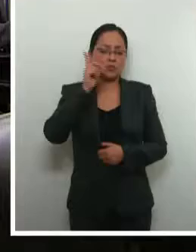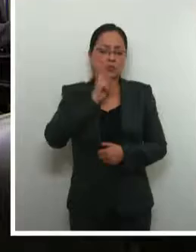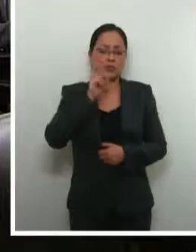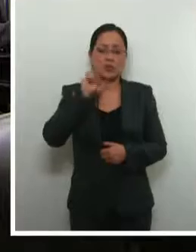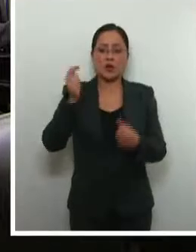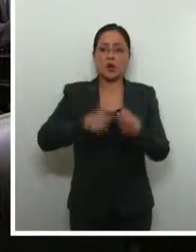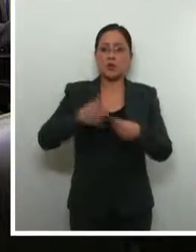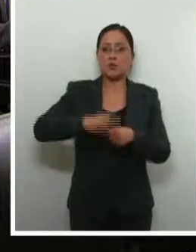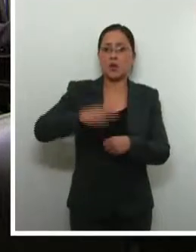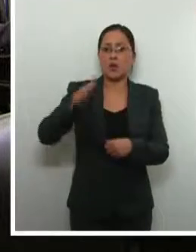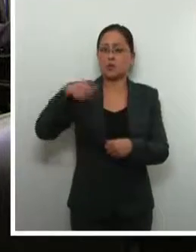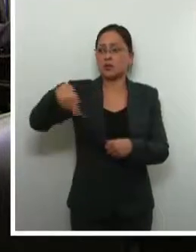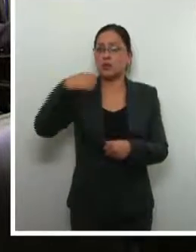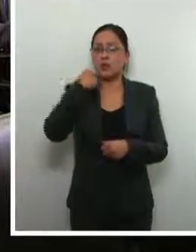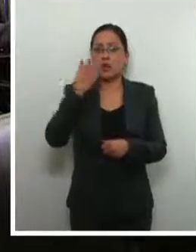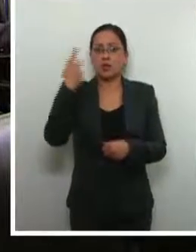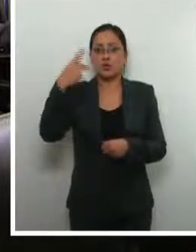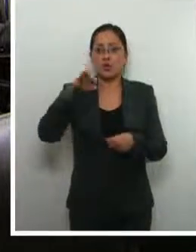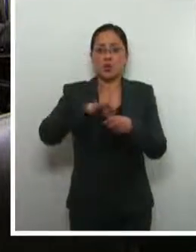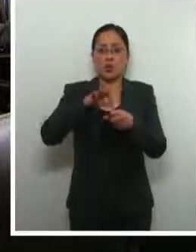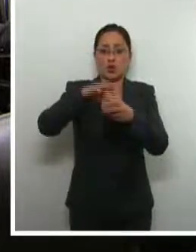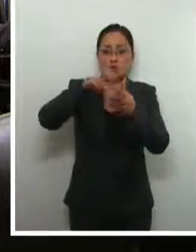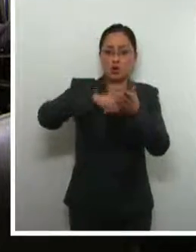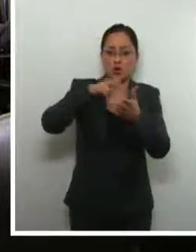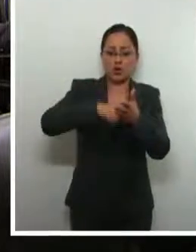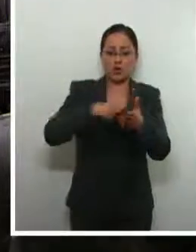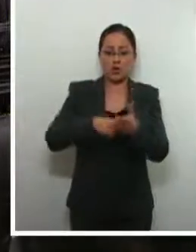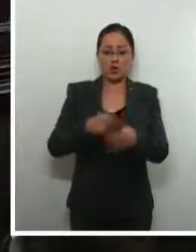¿Algún otro diputado va a rectificar su voto?